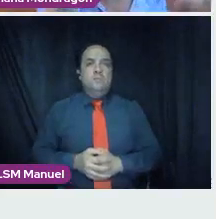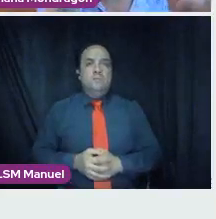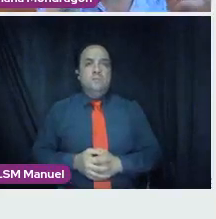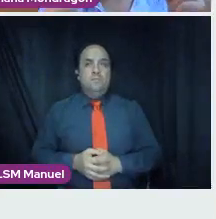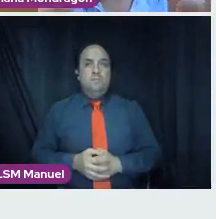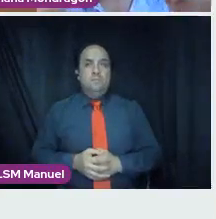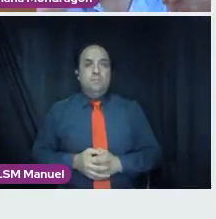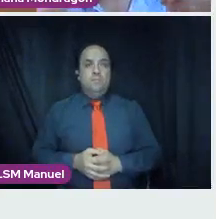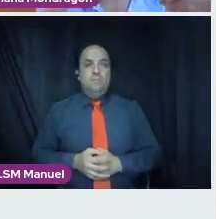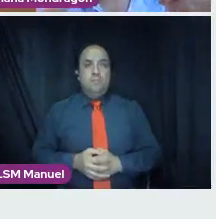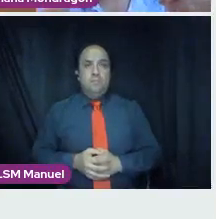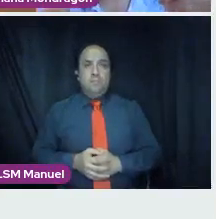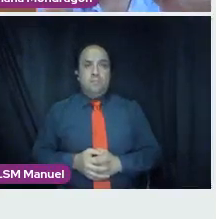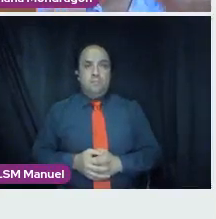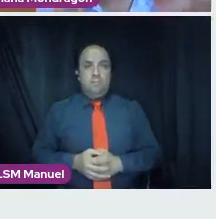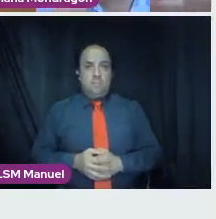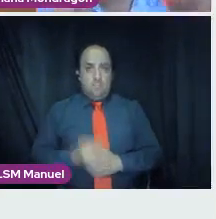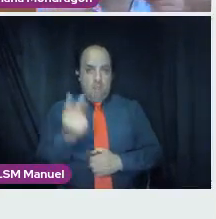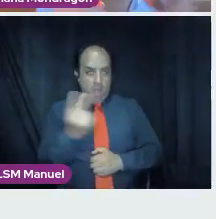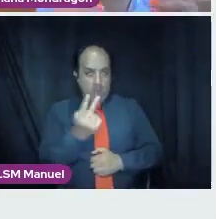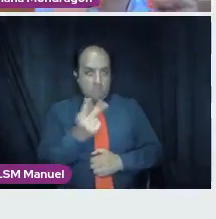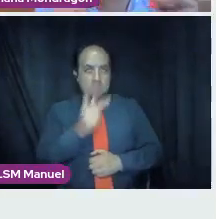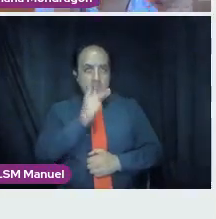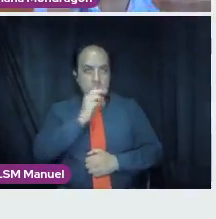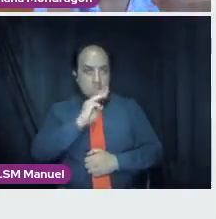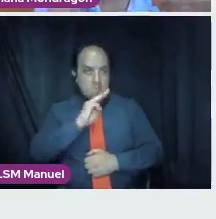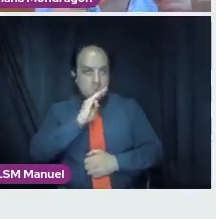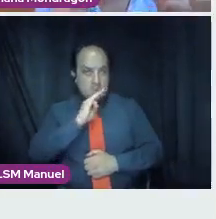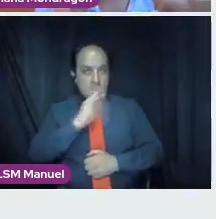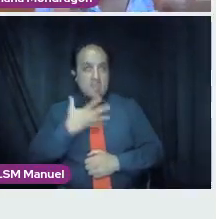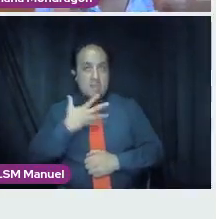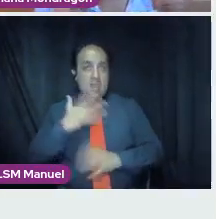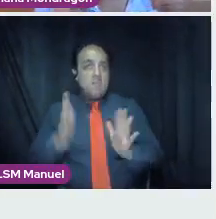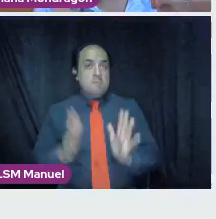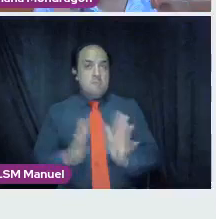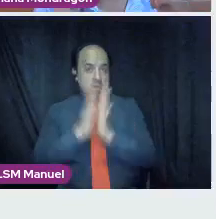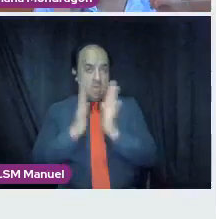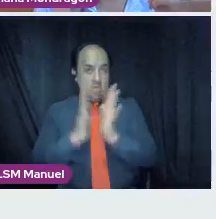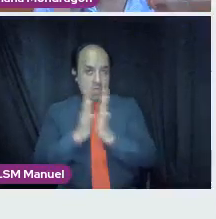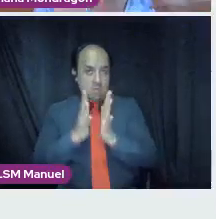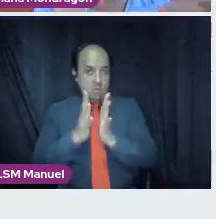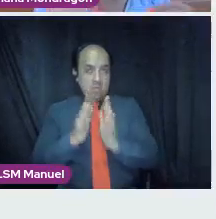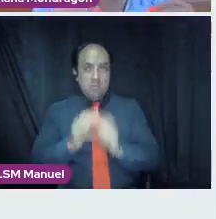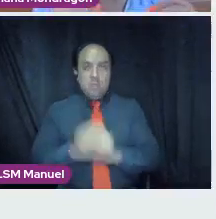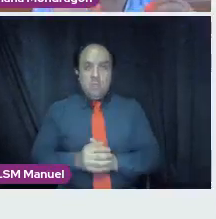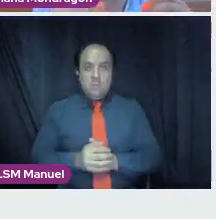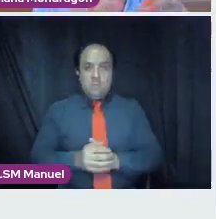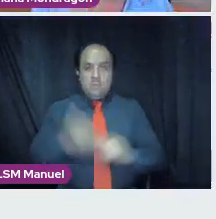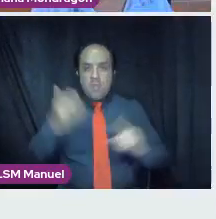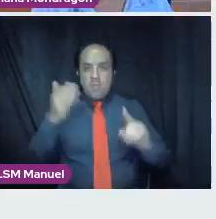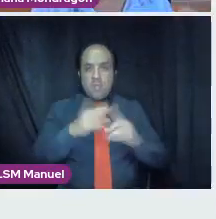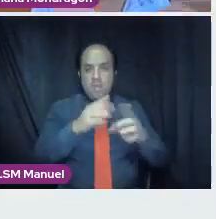que tuvieran este involucramiento en el desarrollo